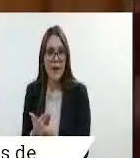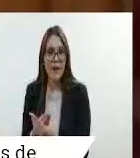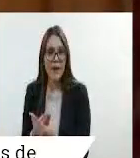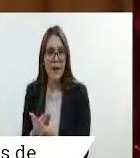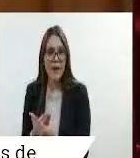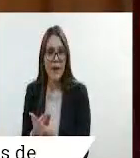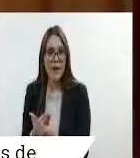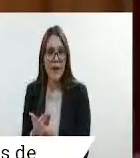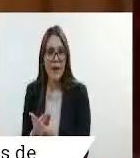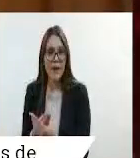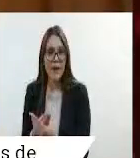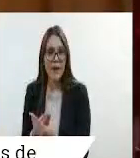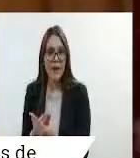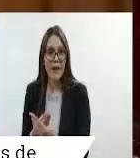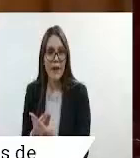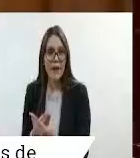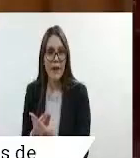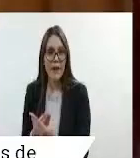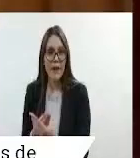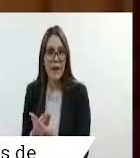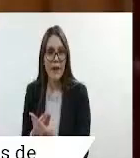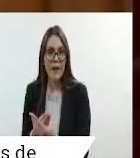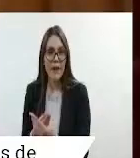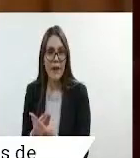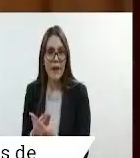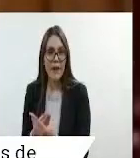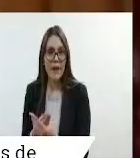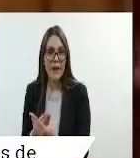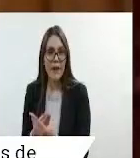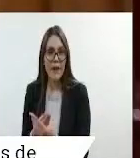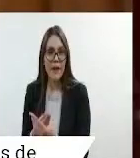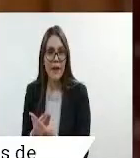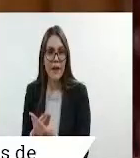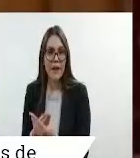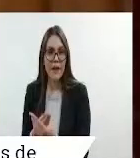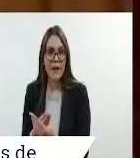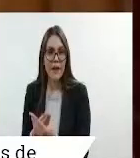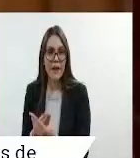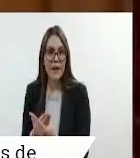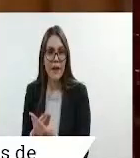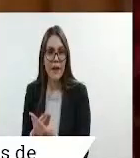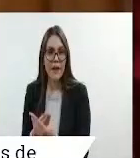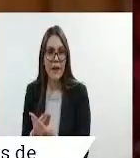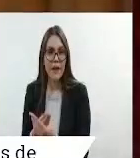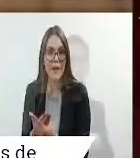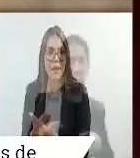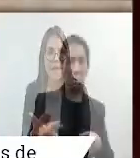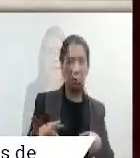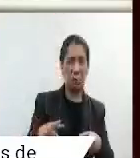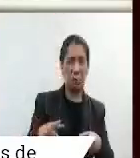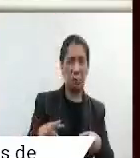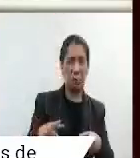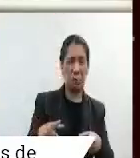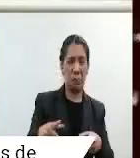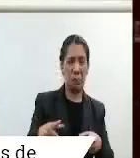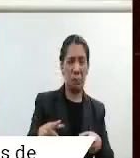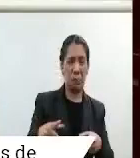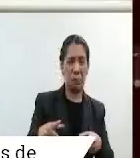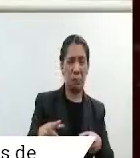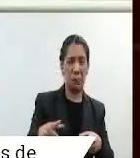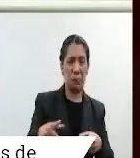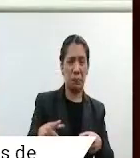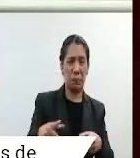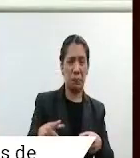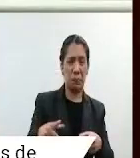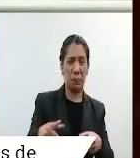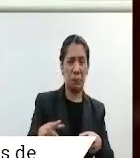seguir dándole un curso a estas revelaciones que se han dado. De destacar